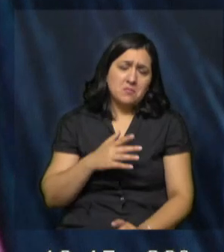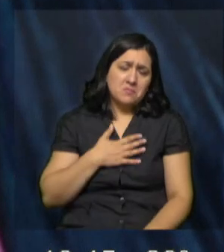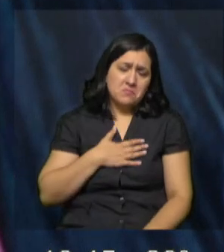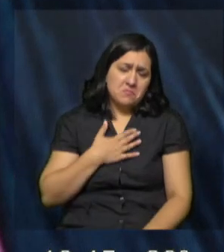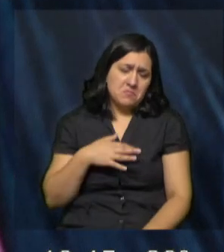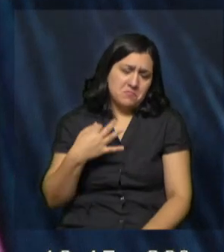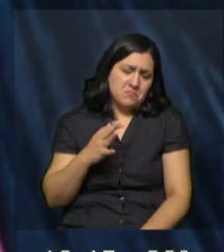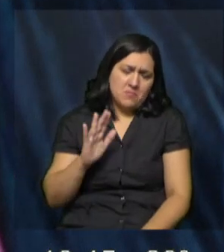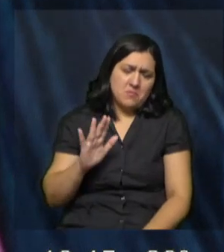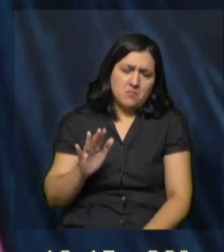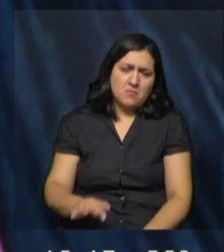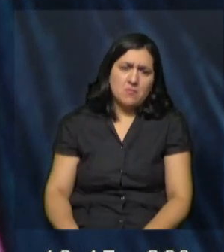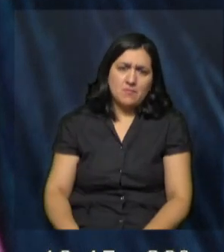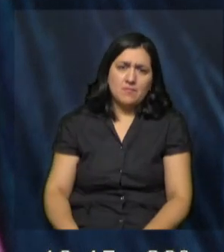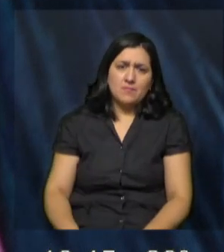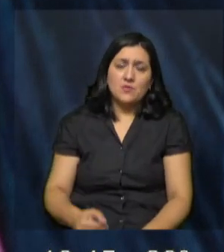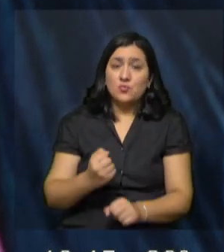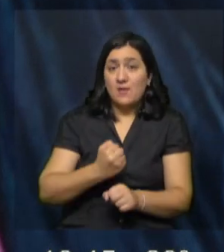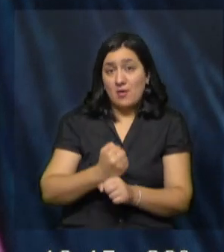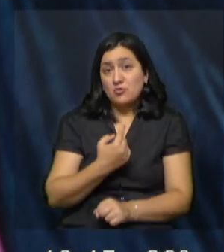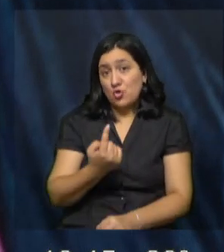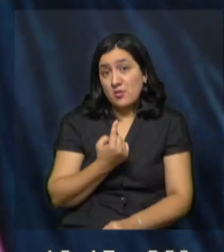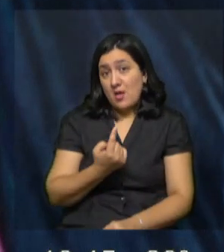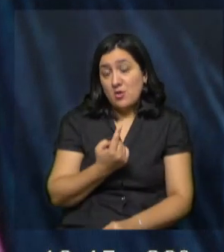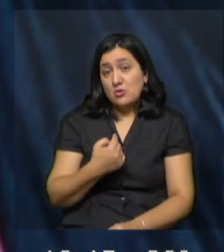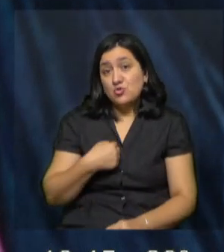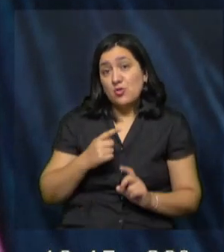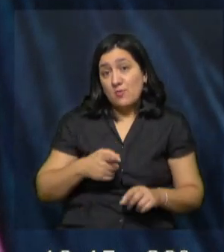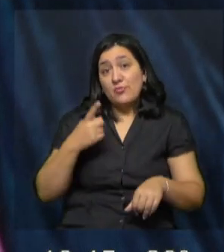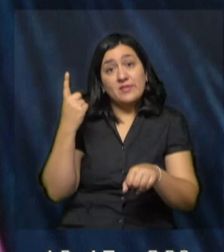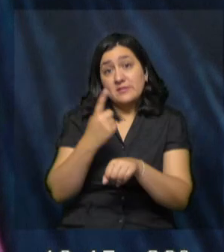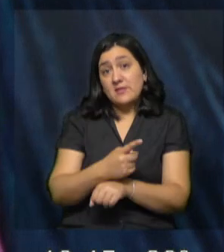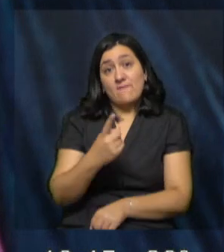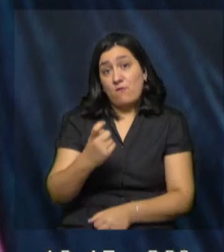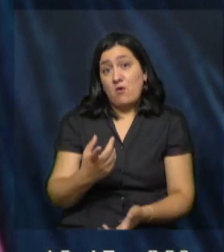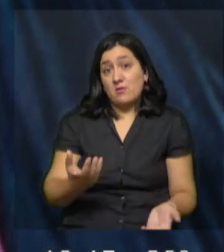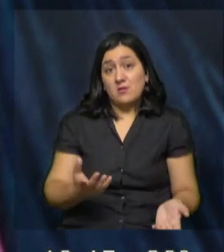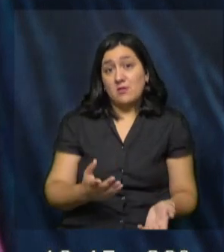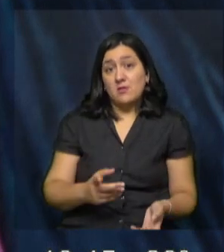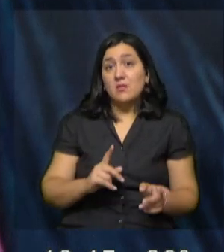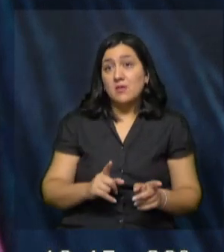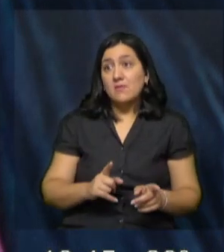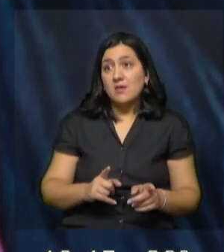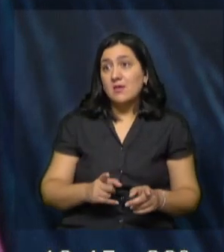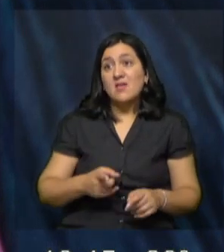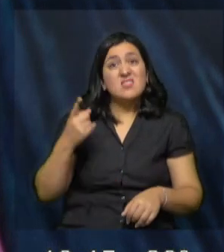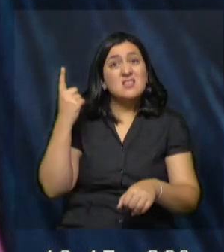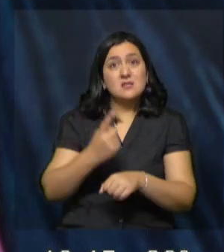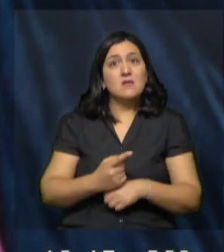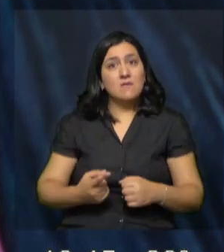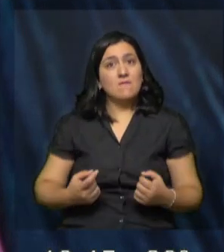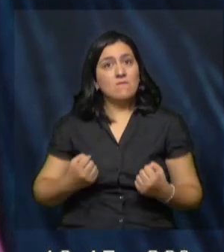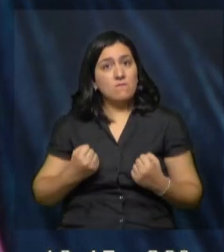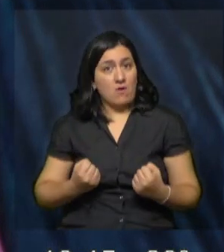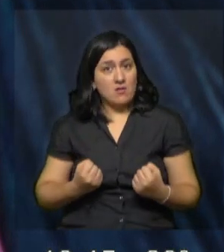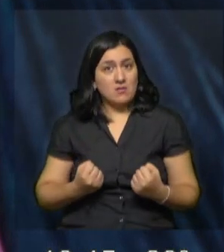si no podés. Es un poco lo que hablábamos recién de las decisiones fuertes. Las tenés que tomar convencido porque no hay vuelta atrás. Después que las